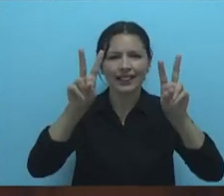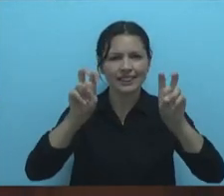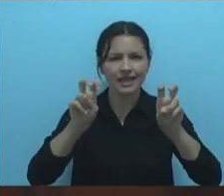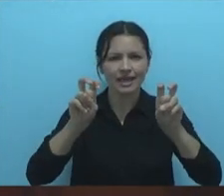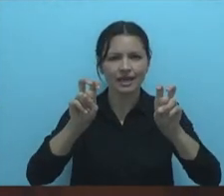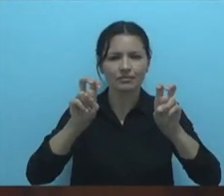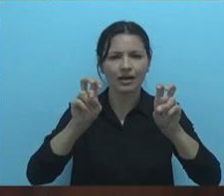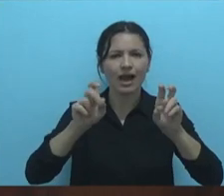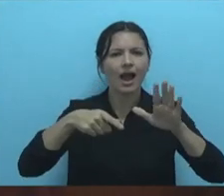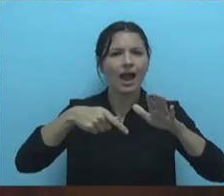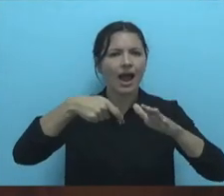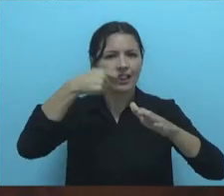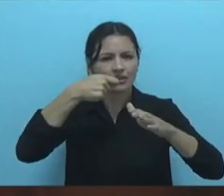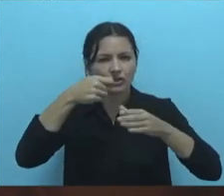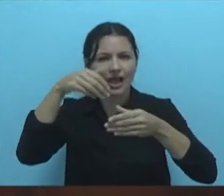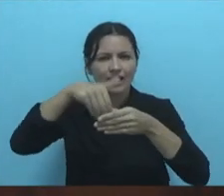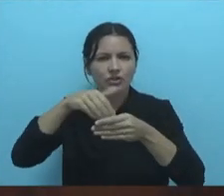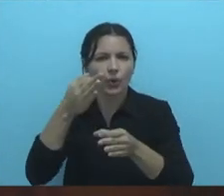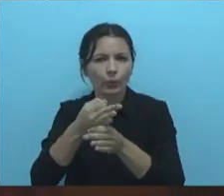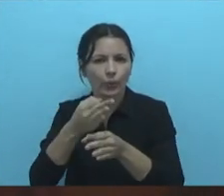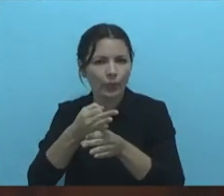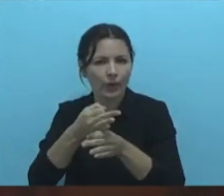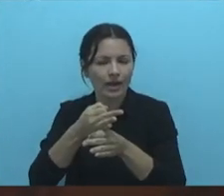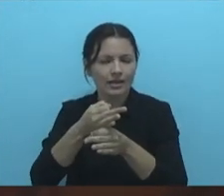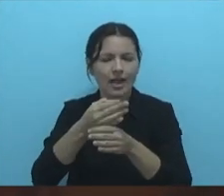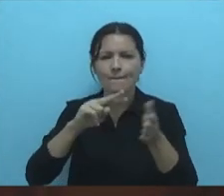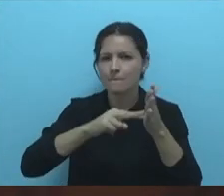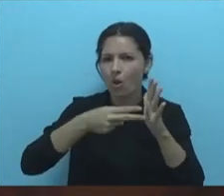de las adicciones dentro de las instituciones escolares